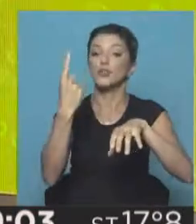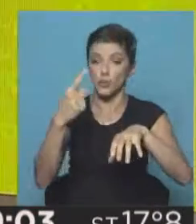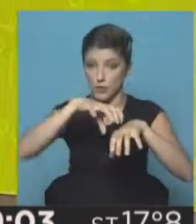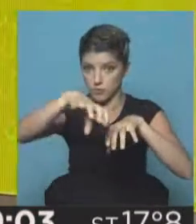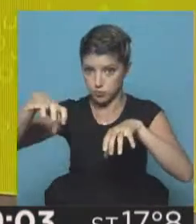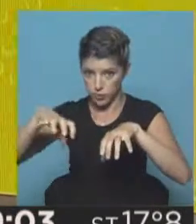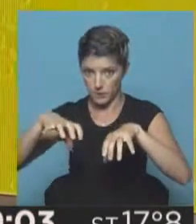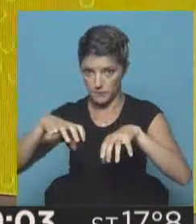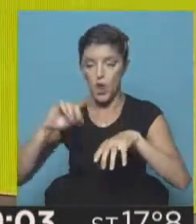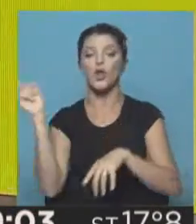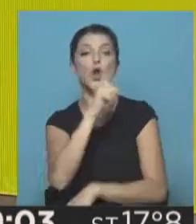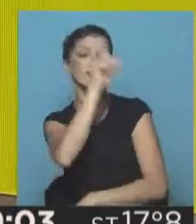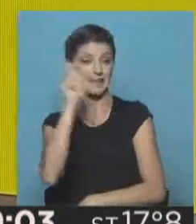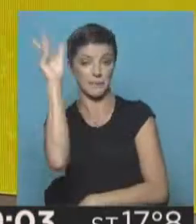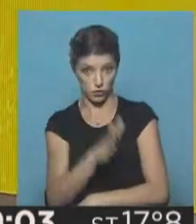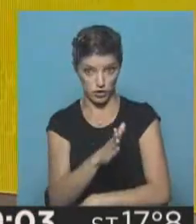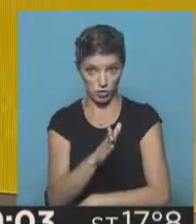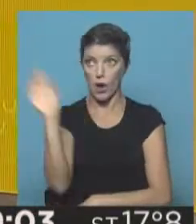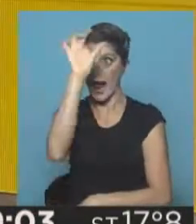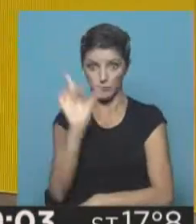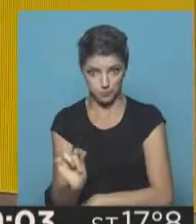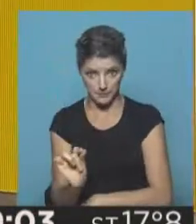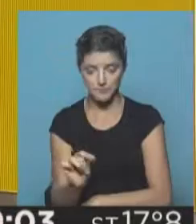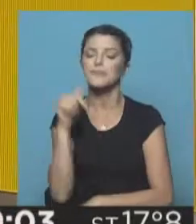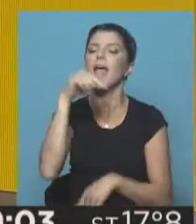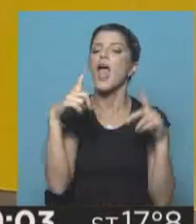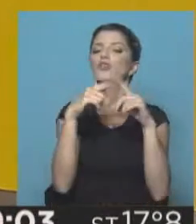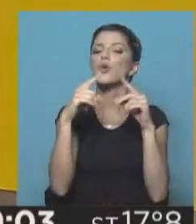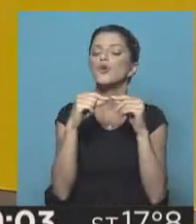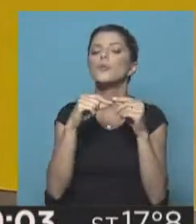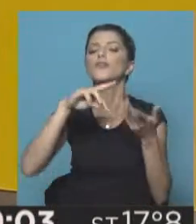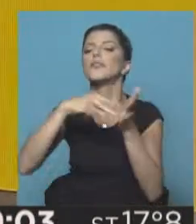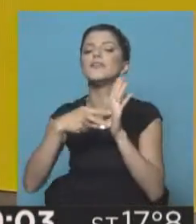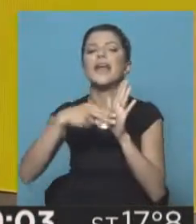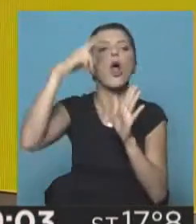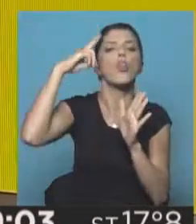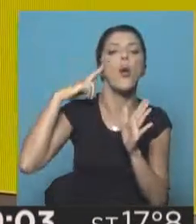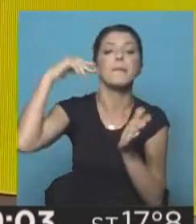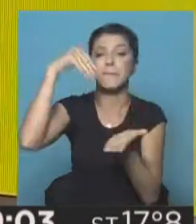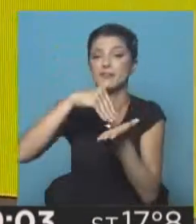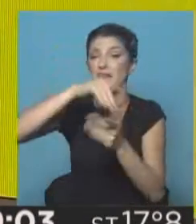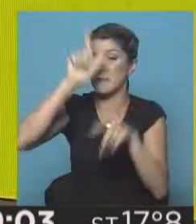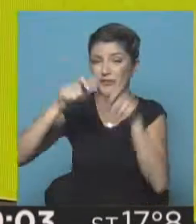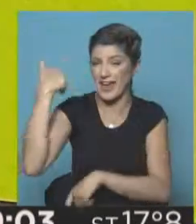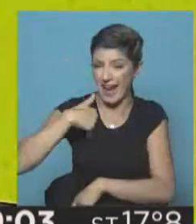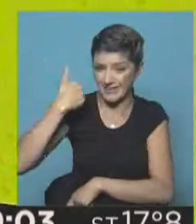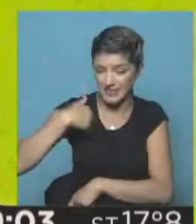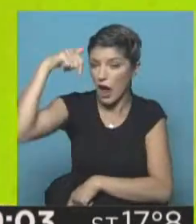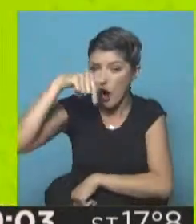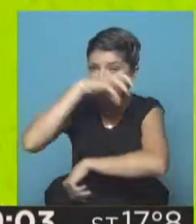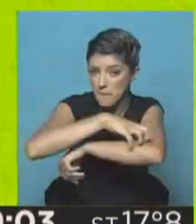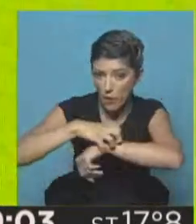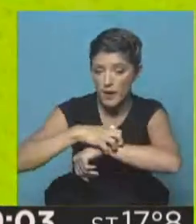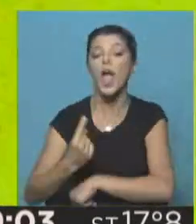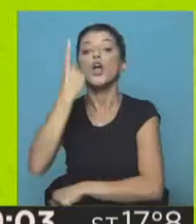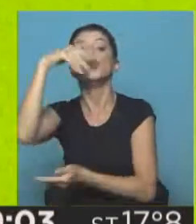sobre el total de la población del país. Estos números es casi 9 millones de argentinos que son pobres y